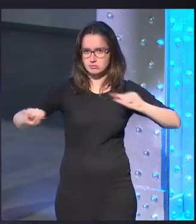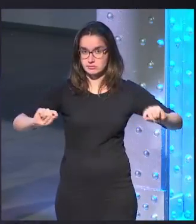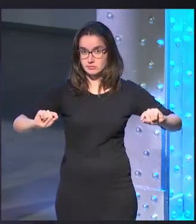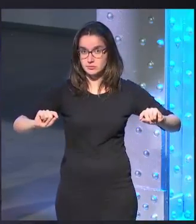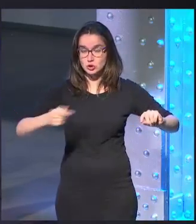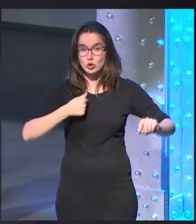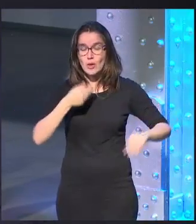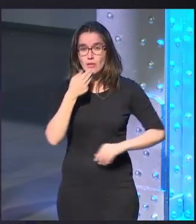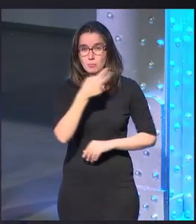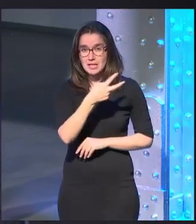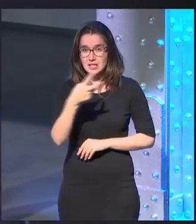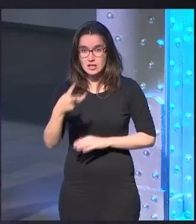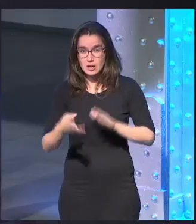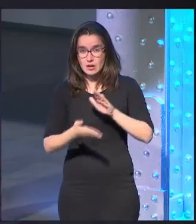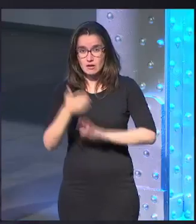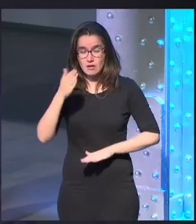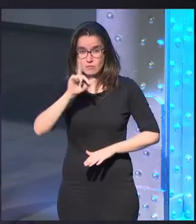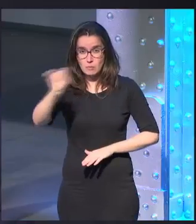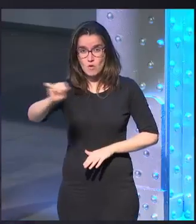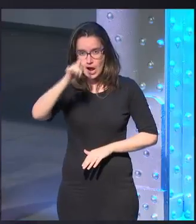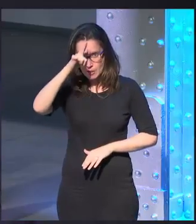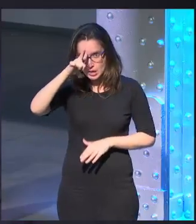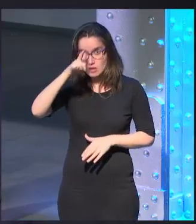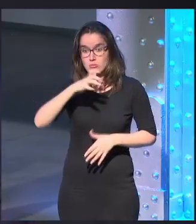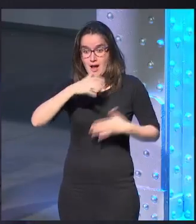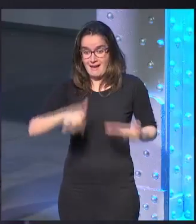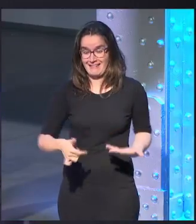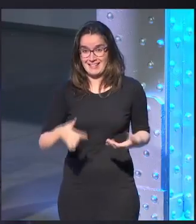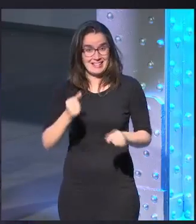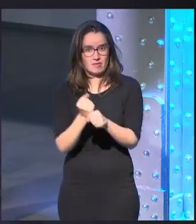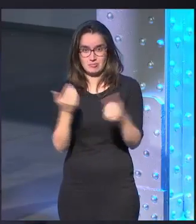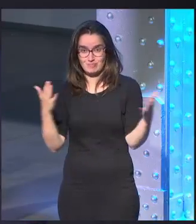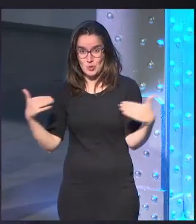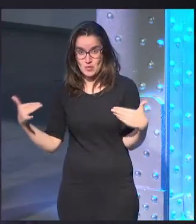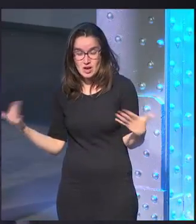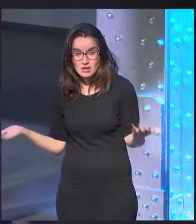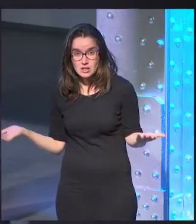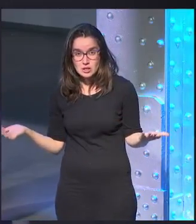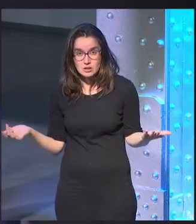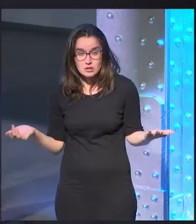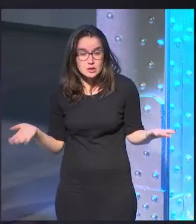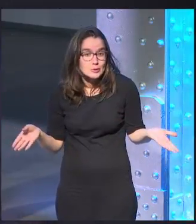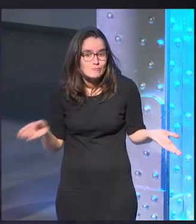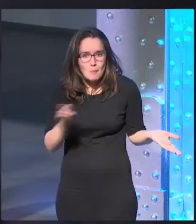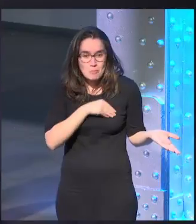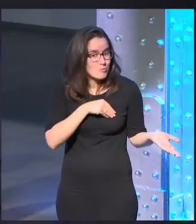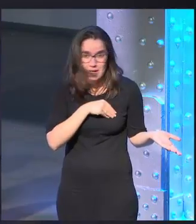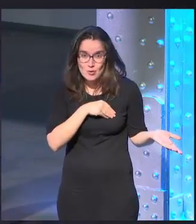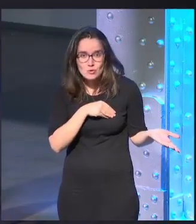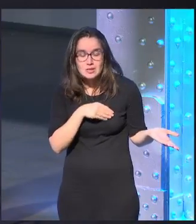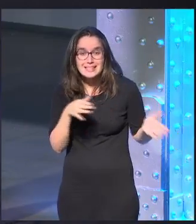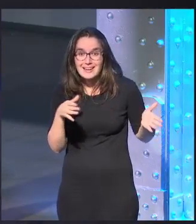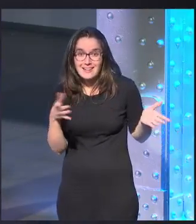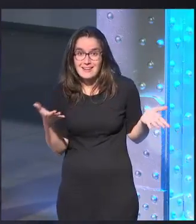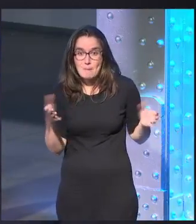con 23 años me tuve que ir a Alemania porque aquí no había trabajo. No es que no me lo mereciera o que no me lo fueran a dar, es